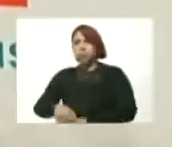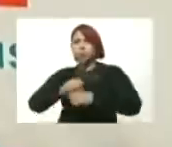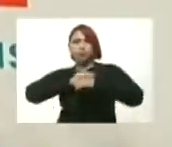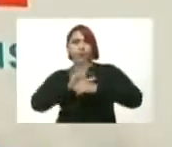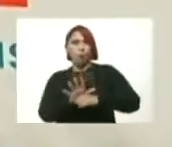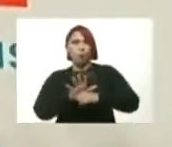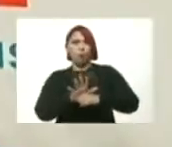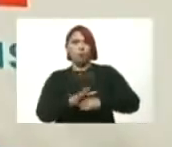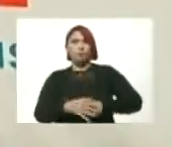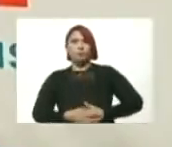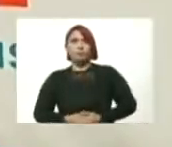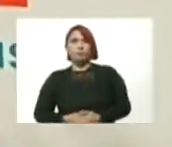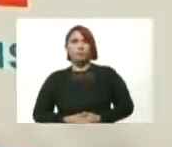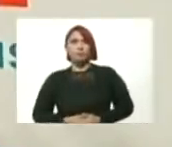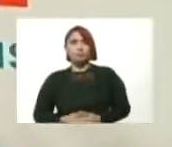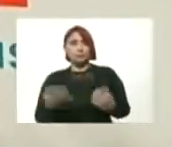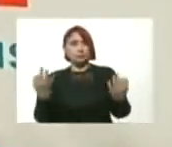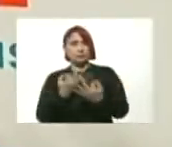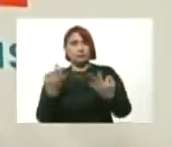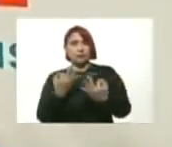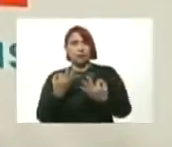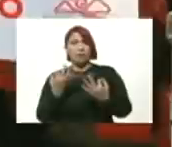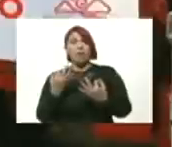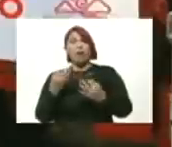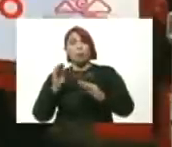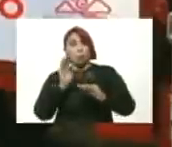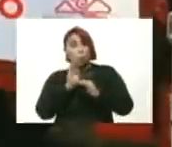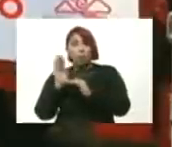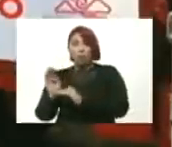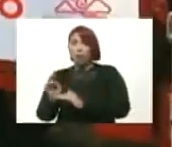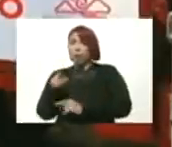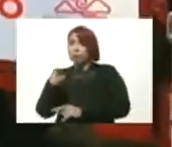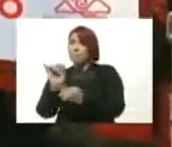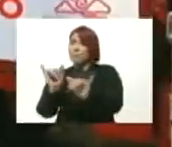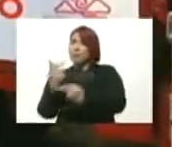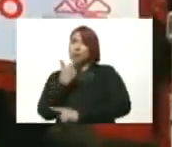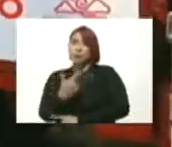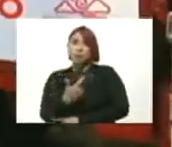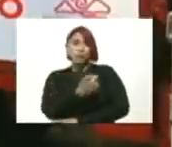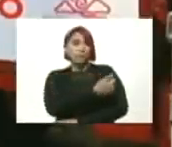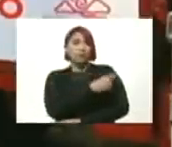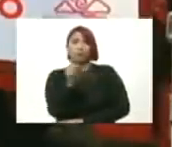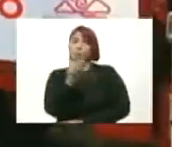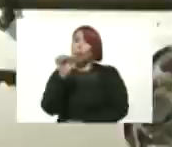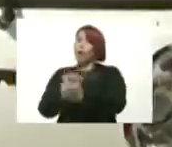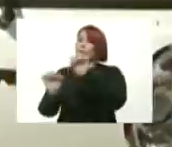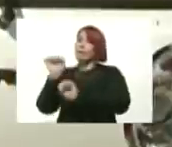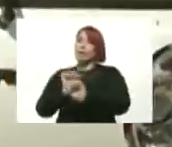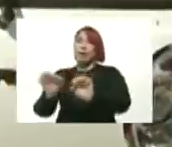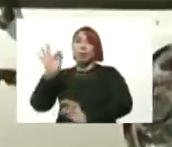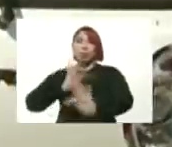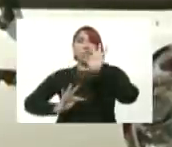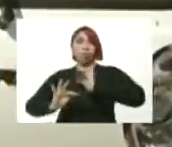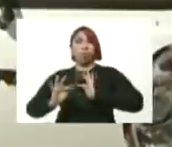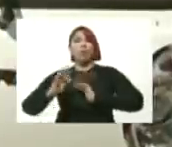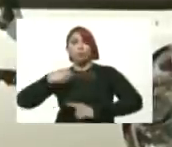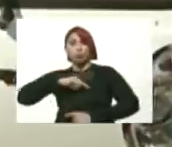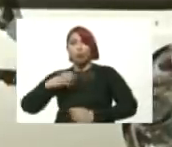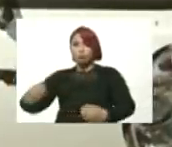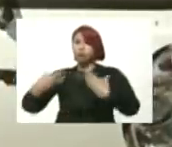lakovic siempre con la precaución como usted lo ha dicho la vacuna no evita que nos contagiemos nos podemos